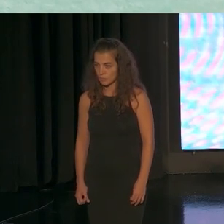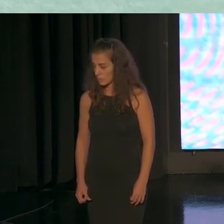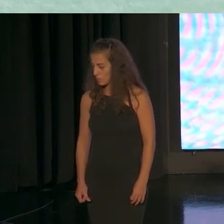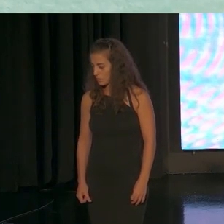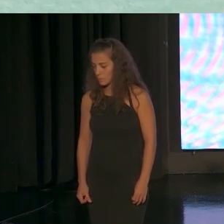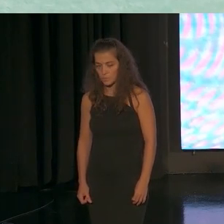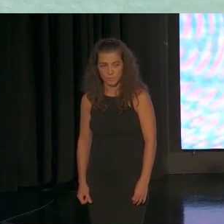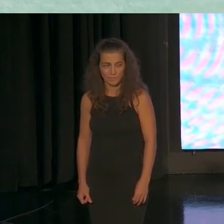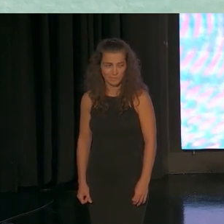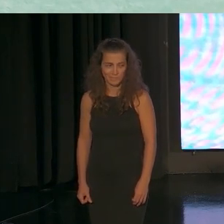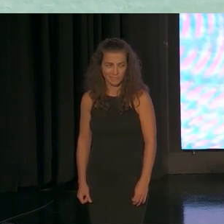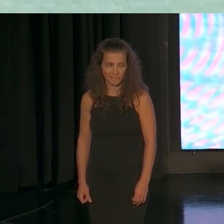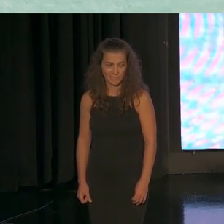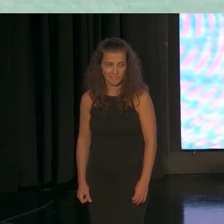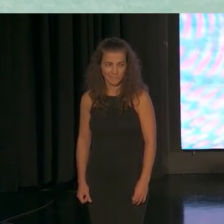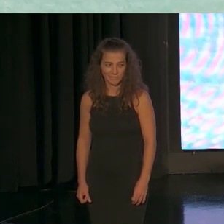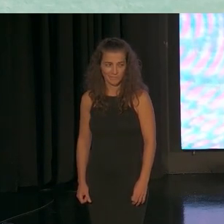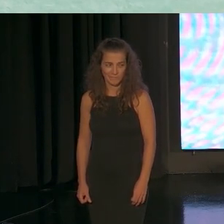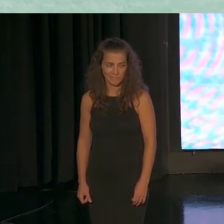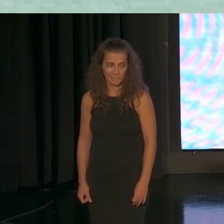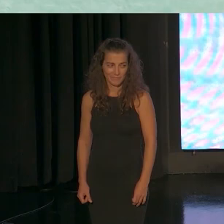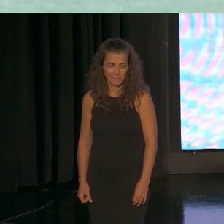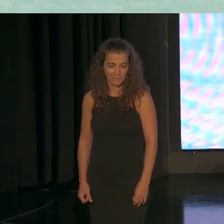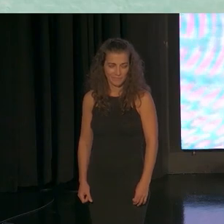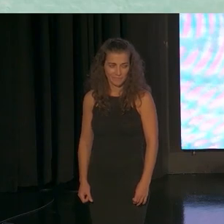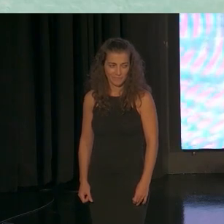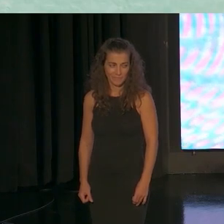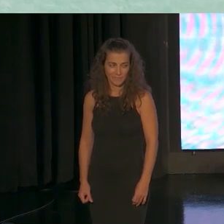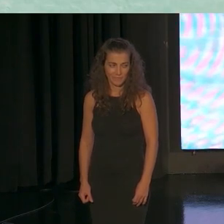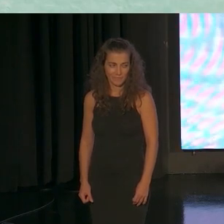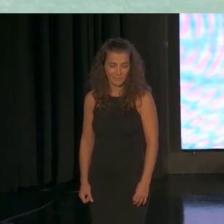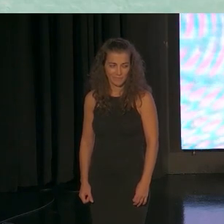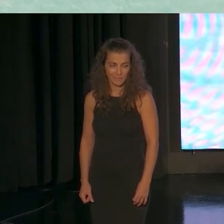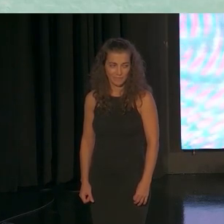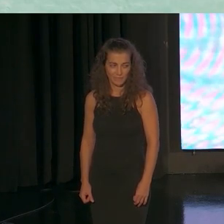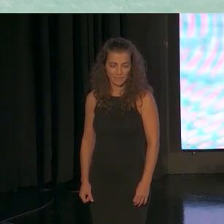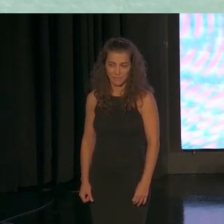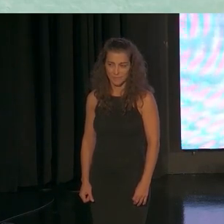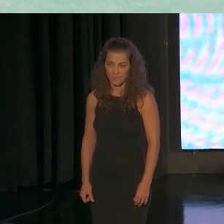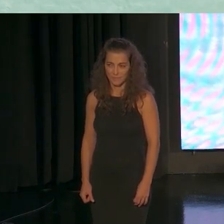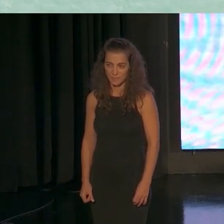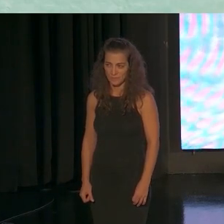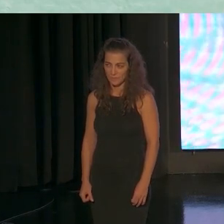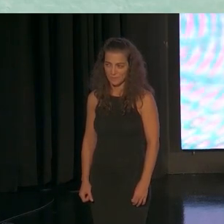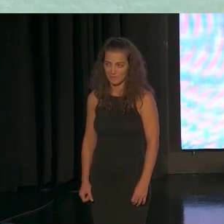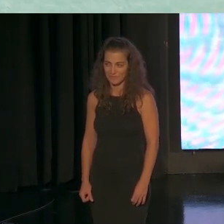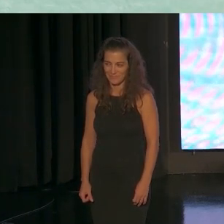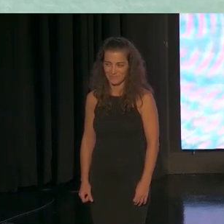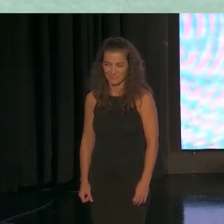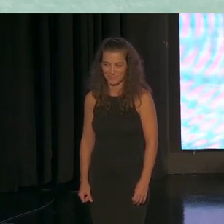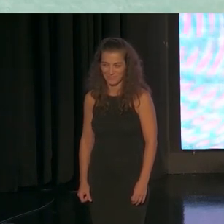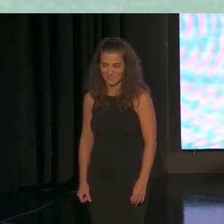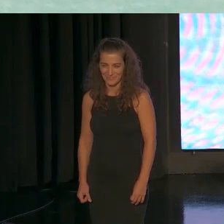pill pilla jugar a fútbol jugar a la consuela muy poco tiempo